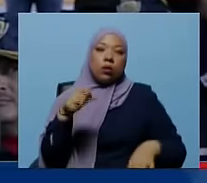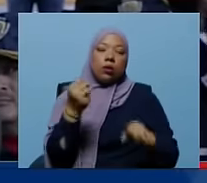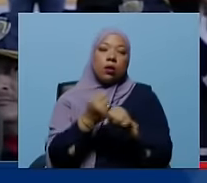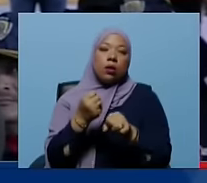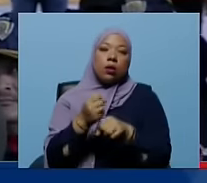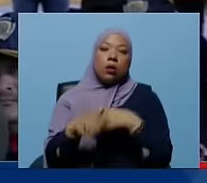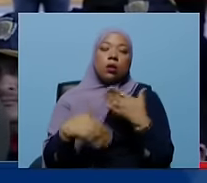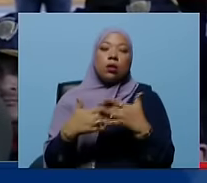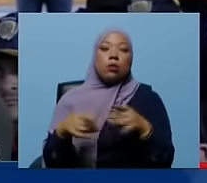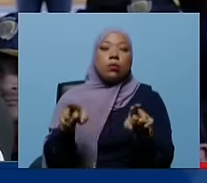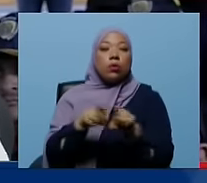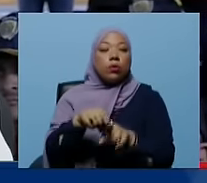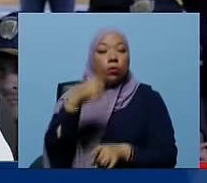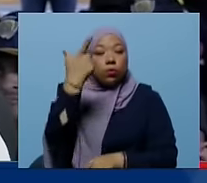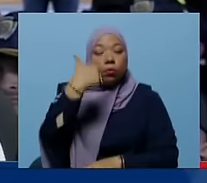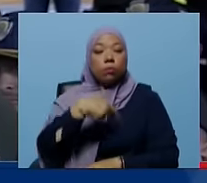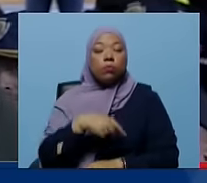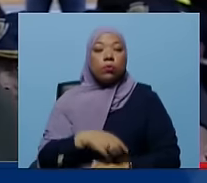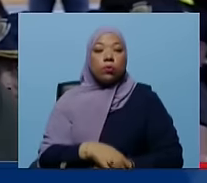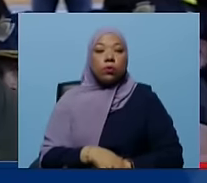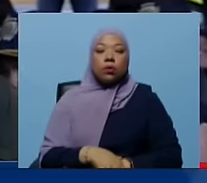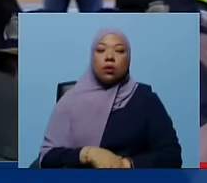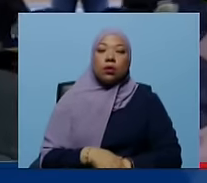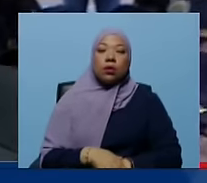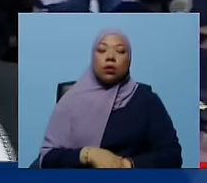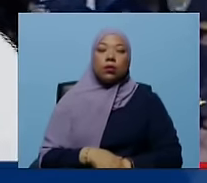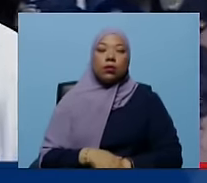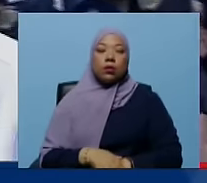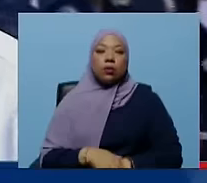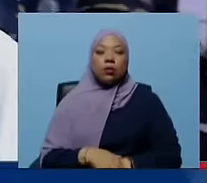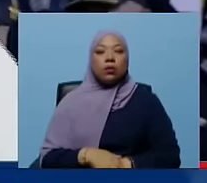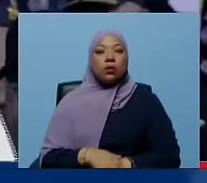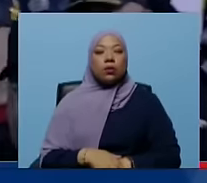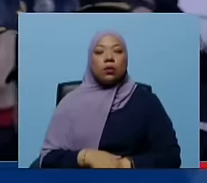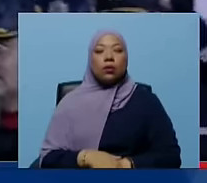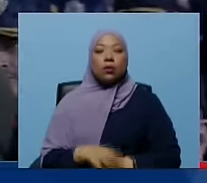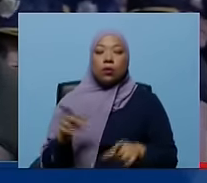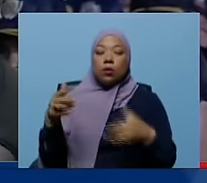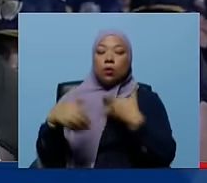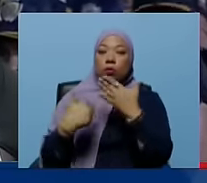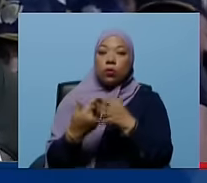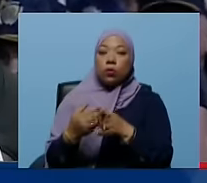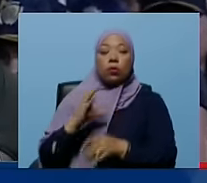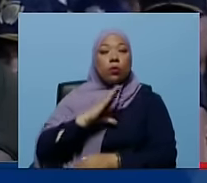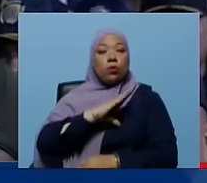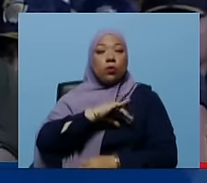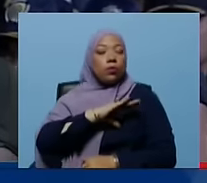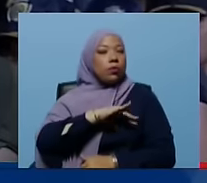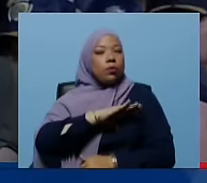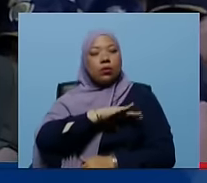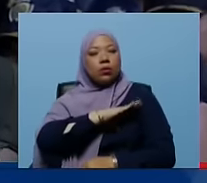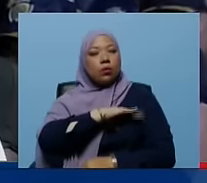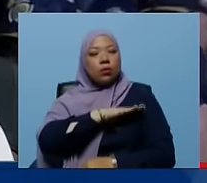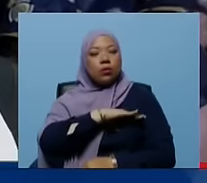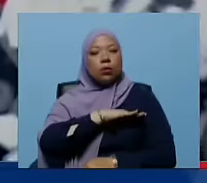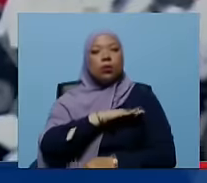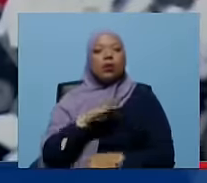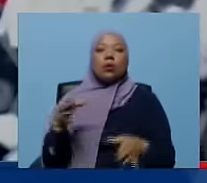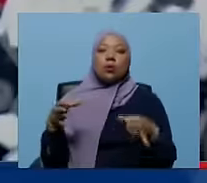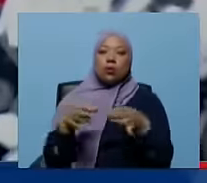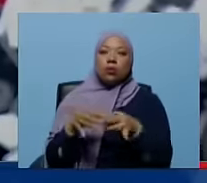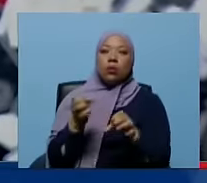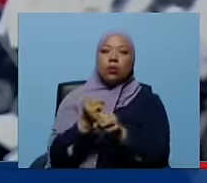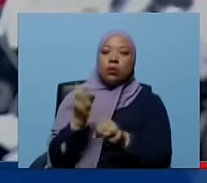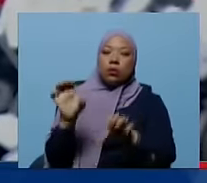y Criminalísticas, 6CPC, Douglas Rico, y mi saludo a todo el personal del 6CPC. En estos días nos tenemos un